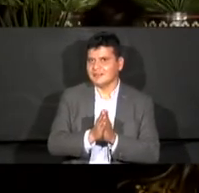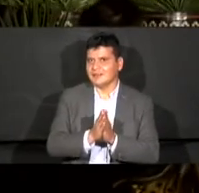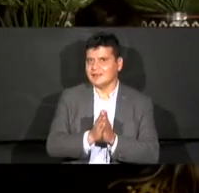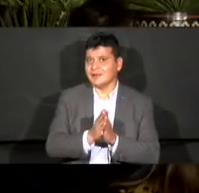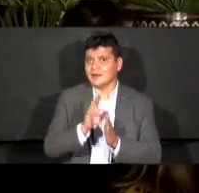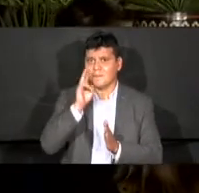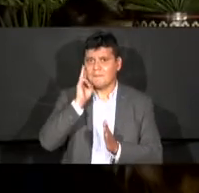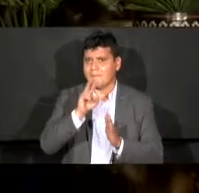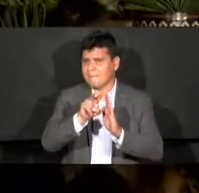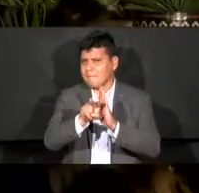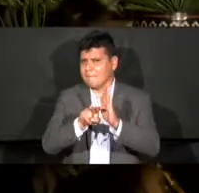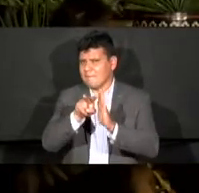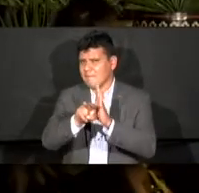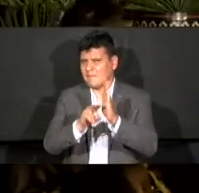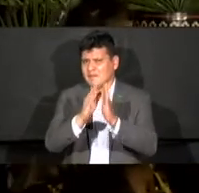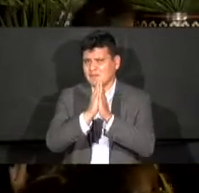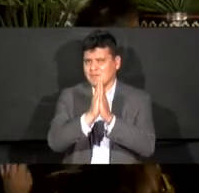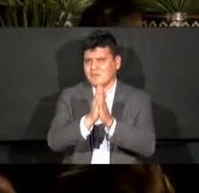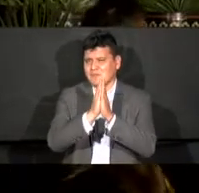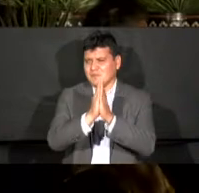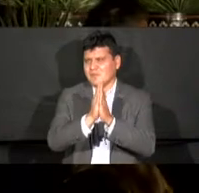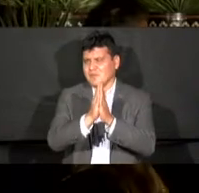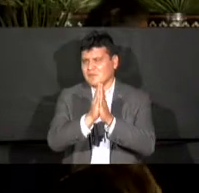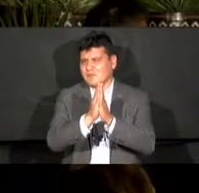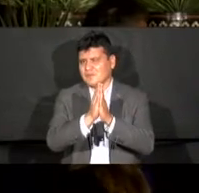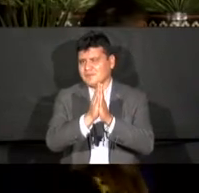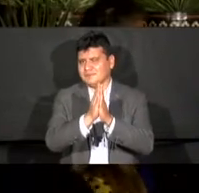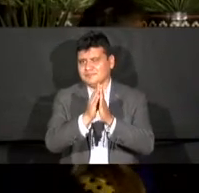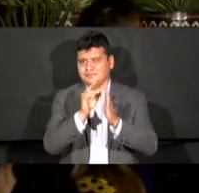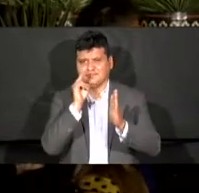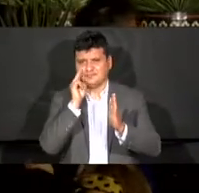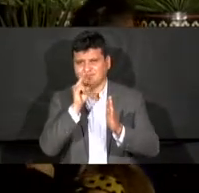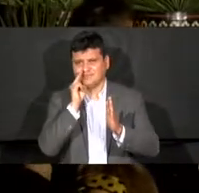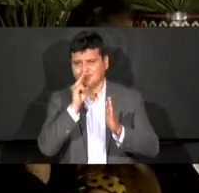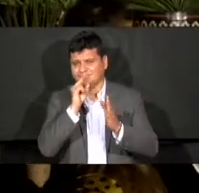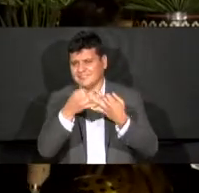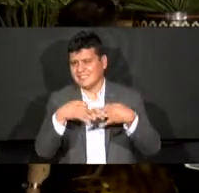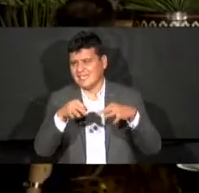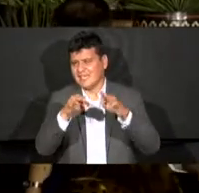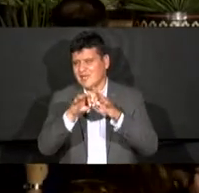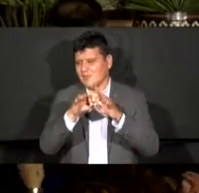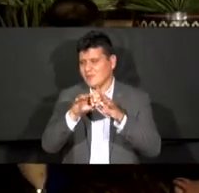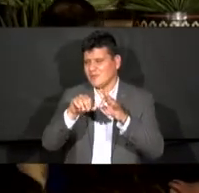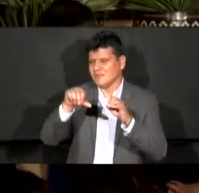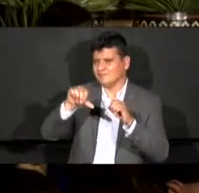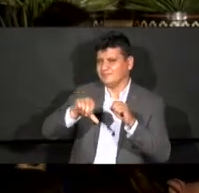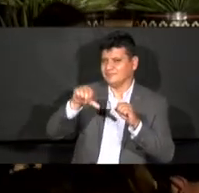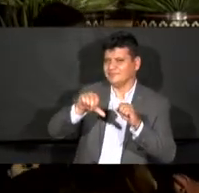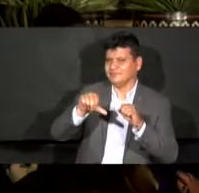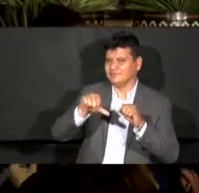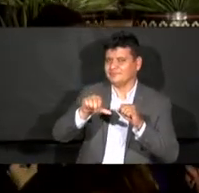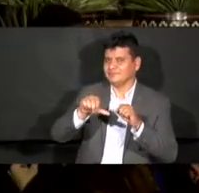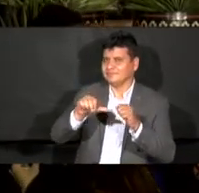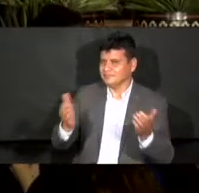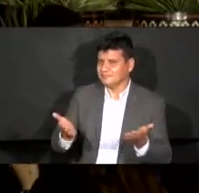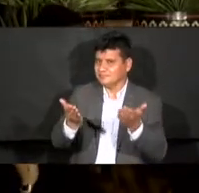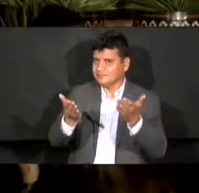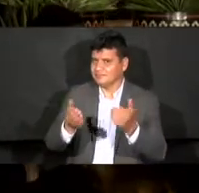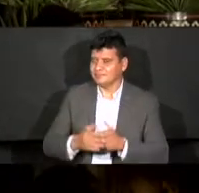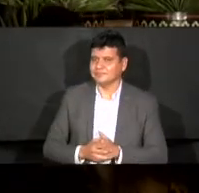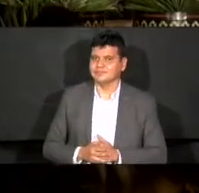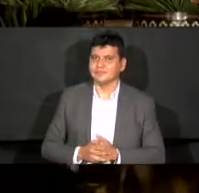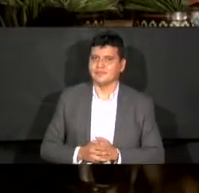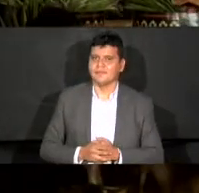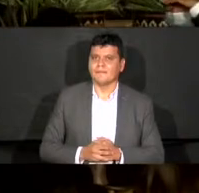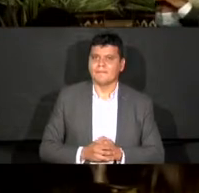pequeño video que se ha preparado para esta extraordinaria ocasión. Adelante. Corren video largo,